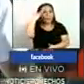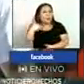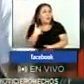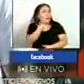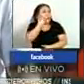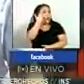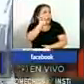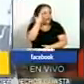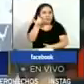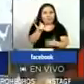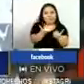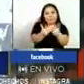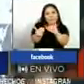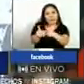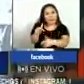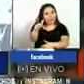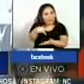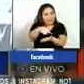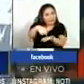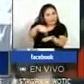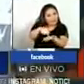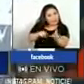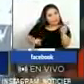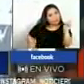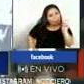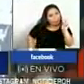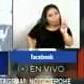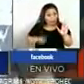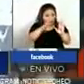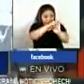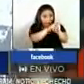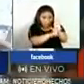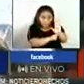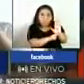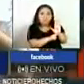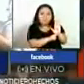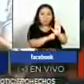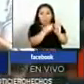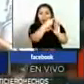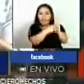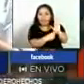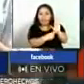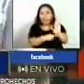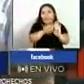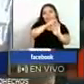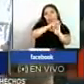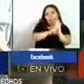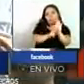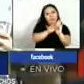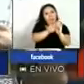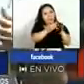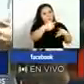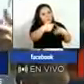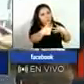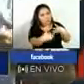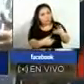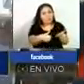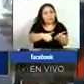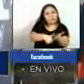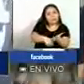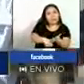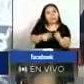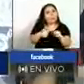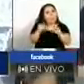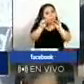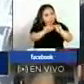todas partes de la ciudad que cumplan con los requisitos establecidos en el reglamento de festejos pero se realizará se